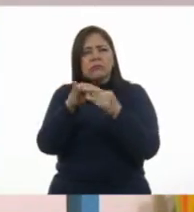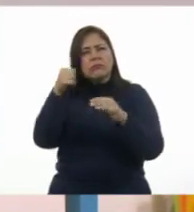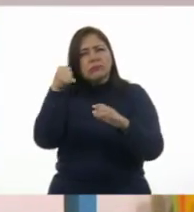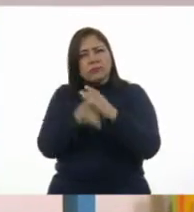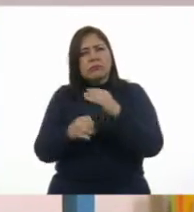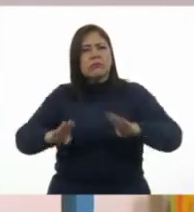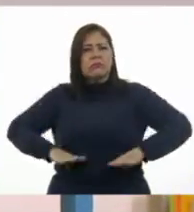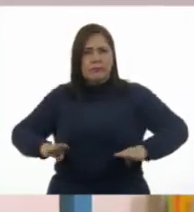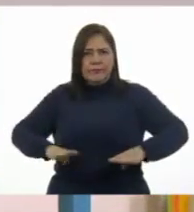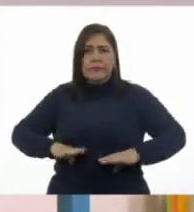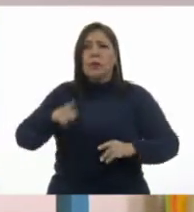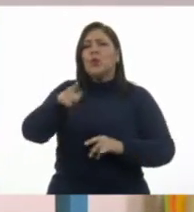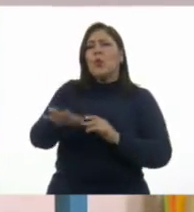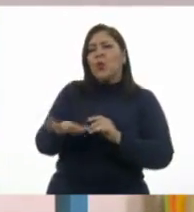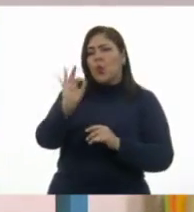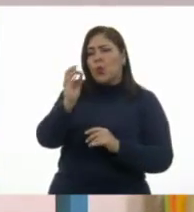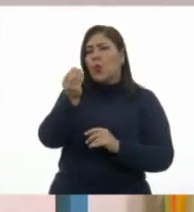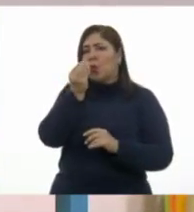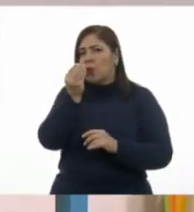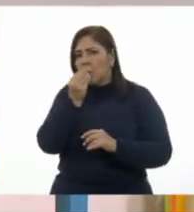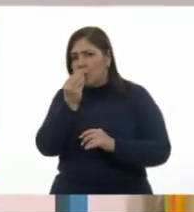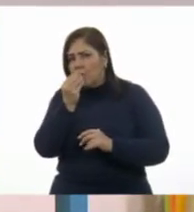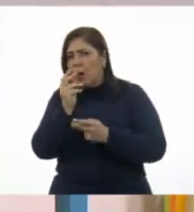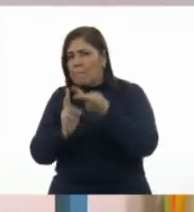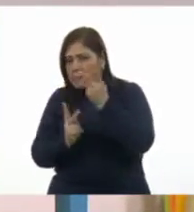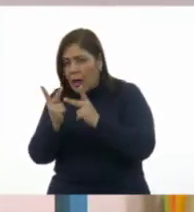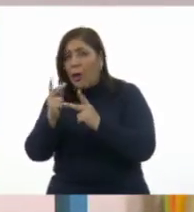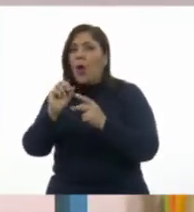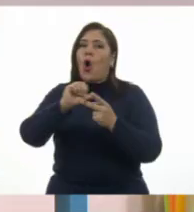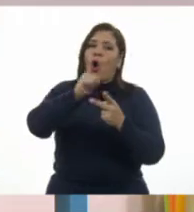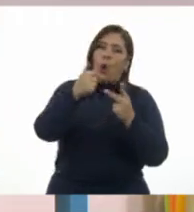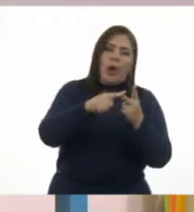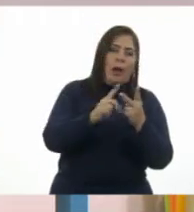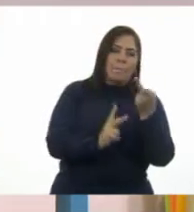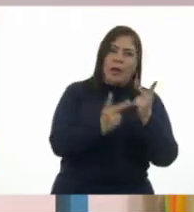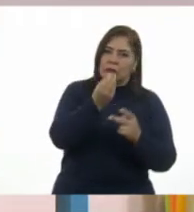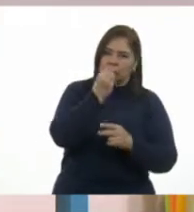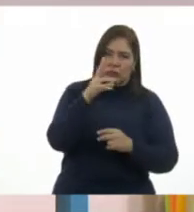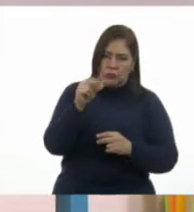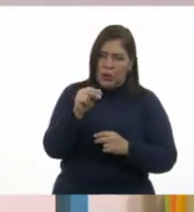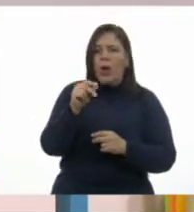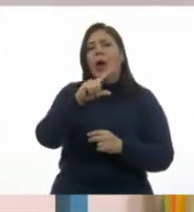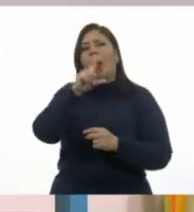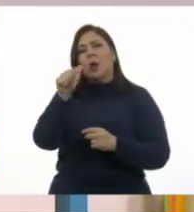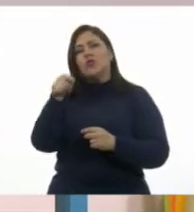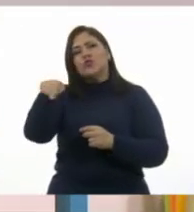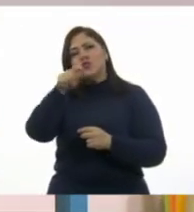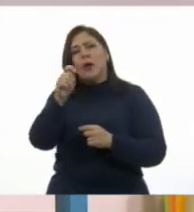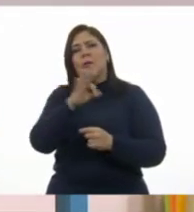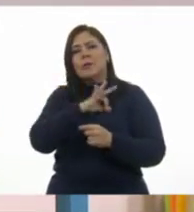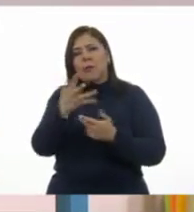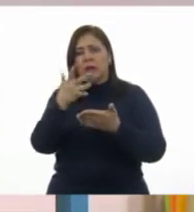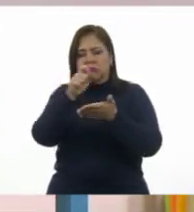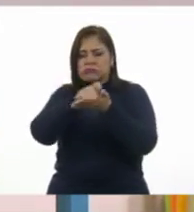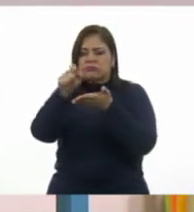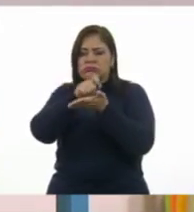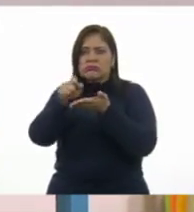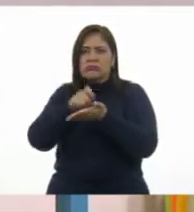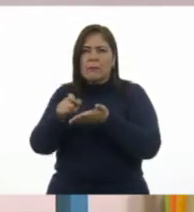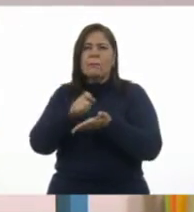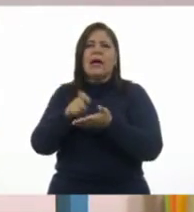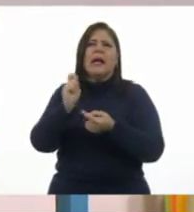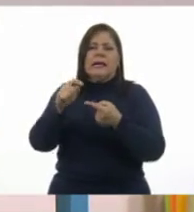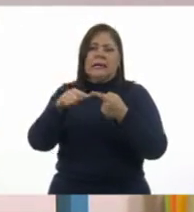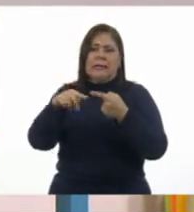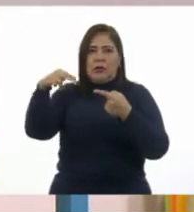una planta no comestible y una planta comestible, y a partir de ello van a escribir por lo menos cómo